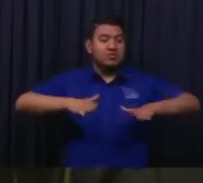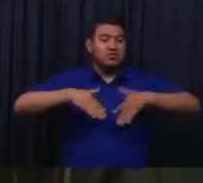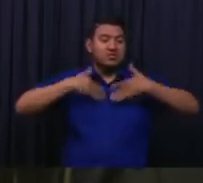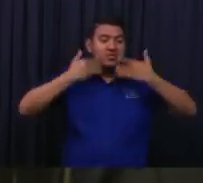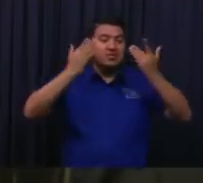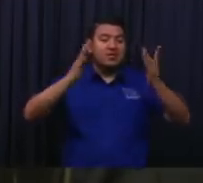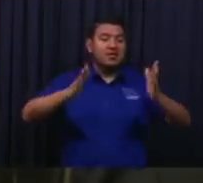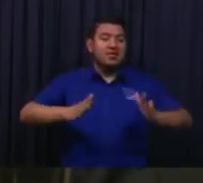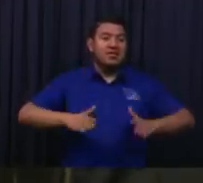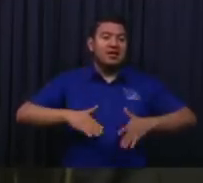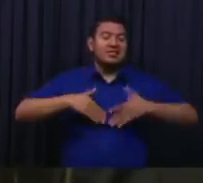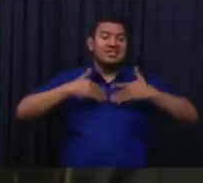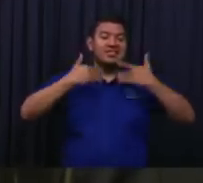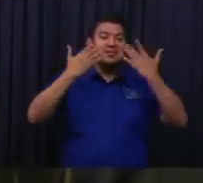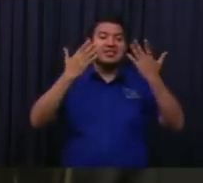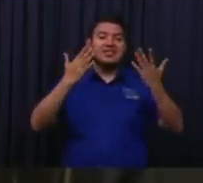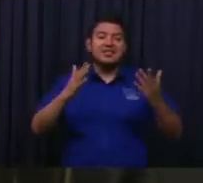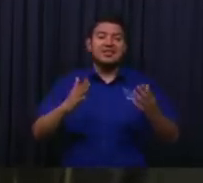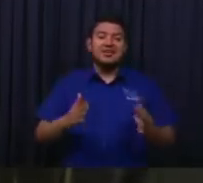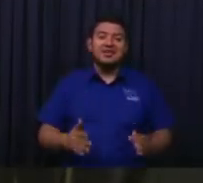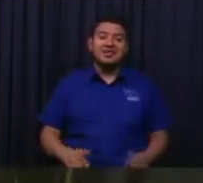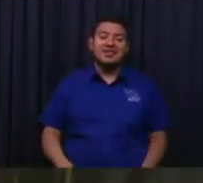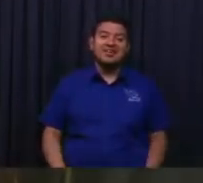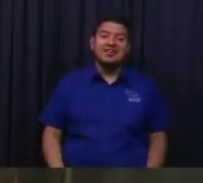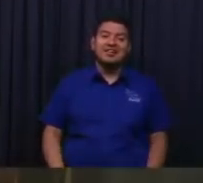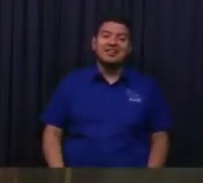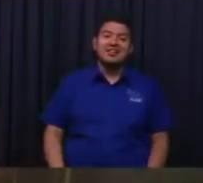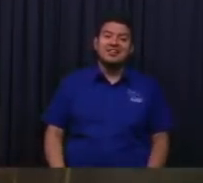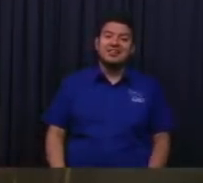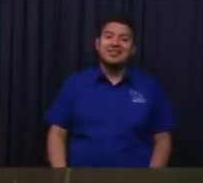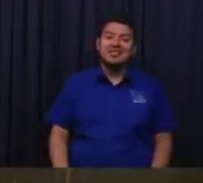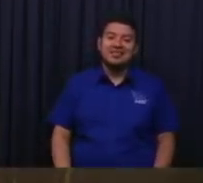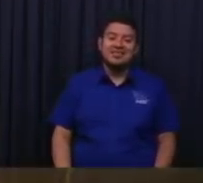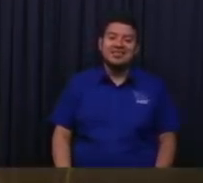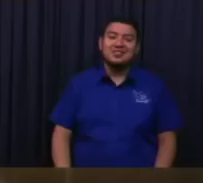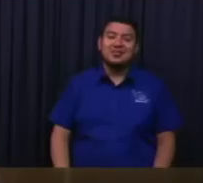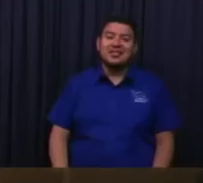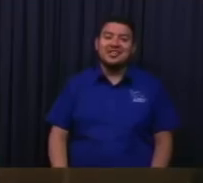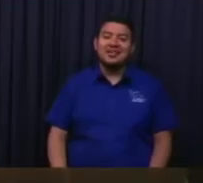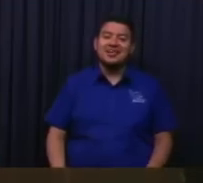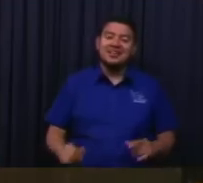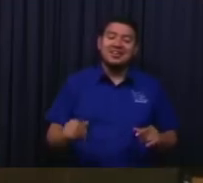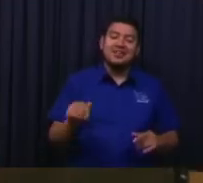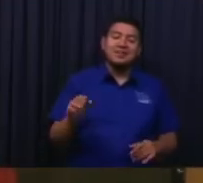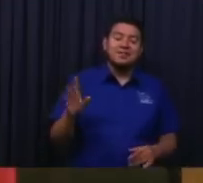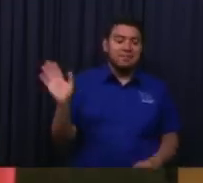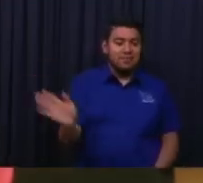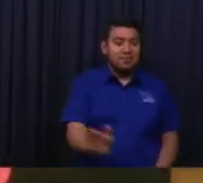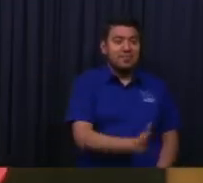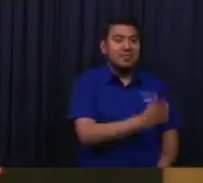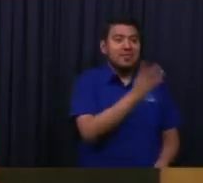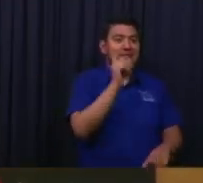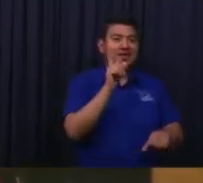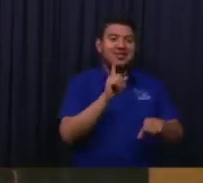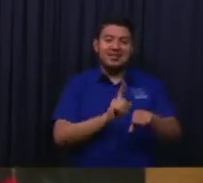Gocémonos en Él. Ya no es tiempo de llorar.